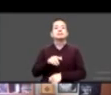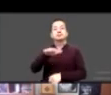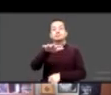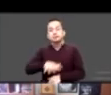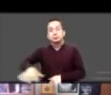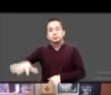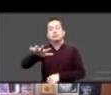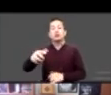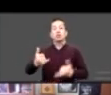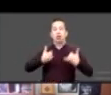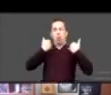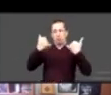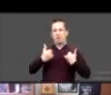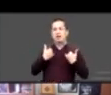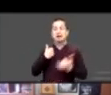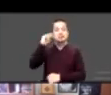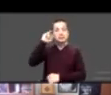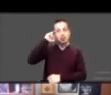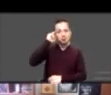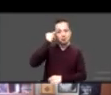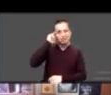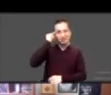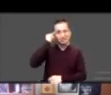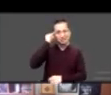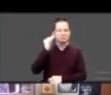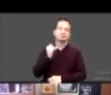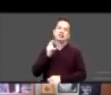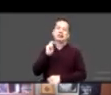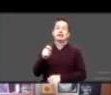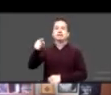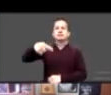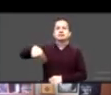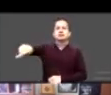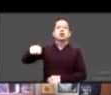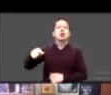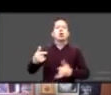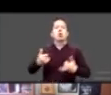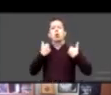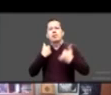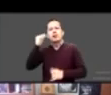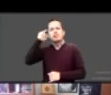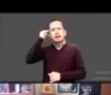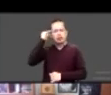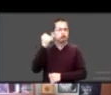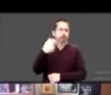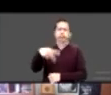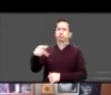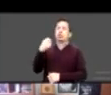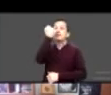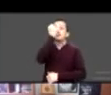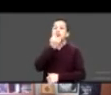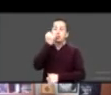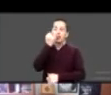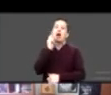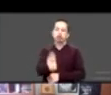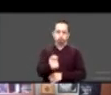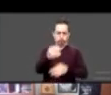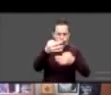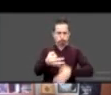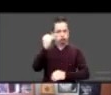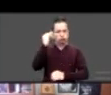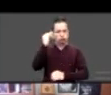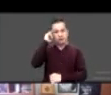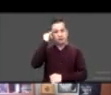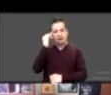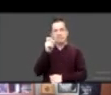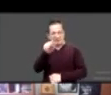brigadistas indígenas son adolescentes de localidades que hablan lengua indígena. Como ustedes pueden ver aquí en la foto, este es